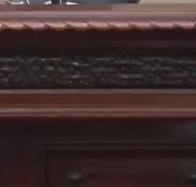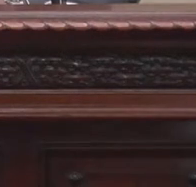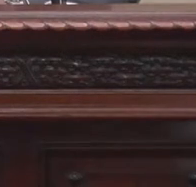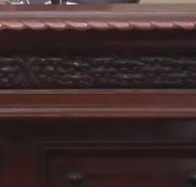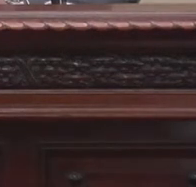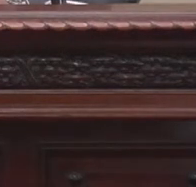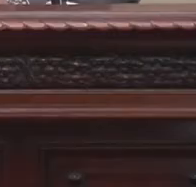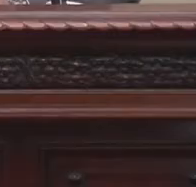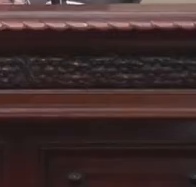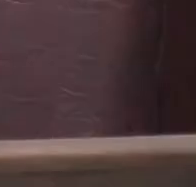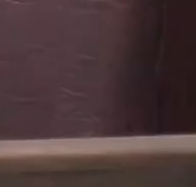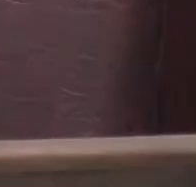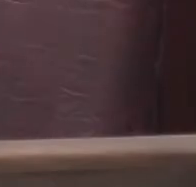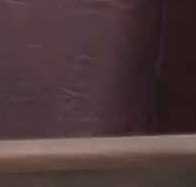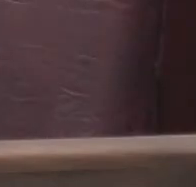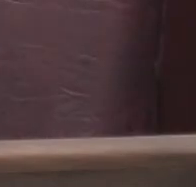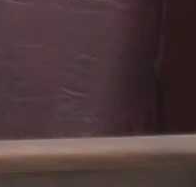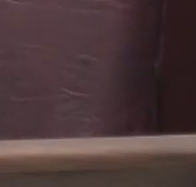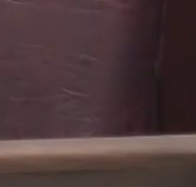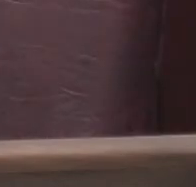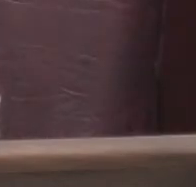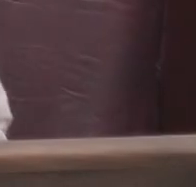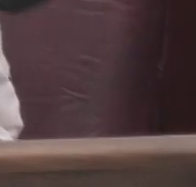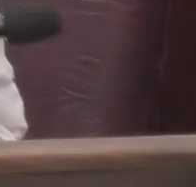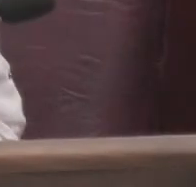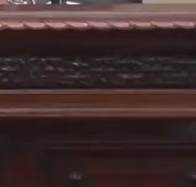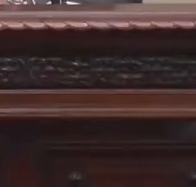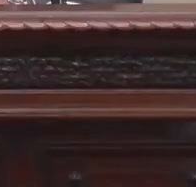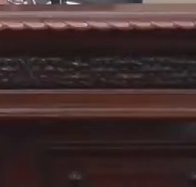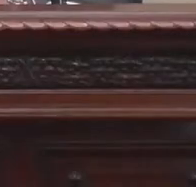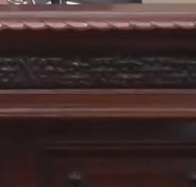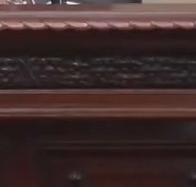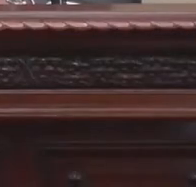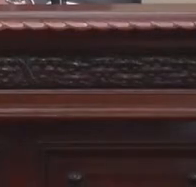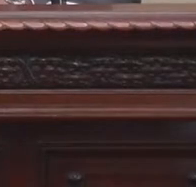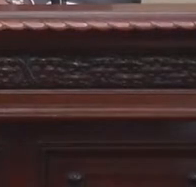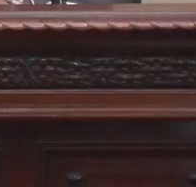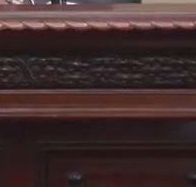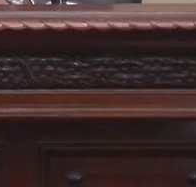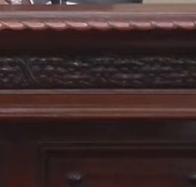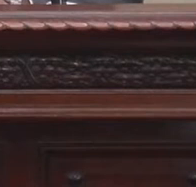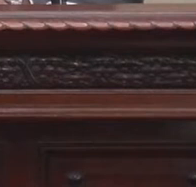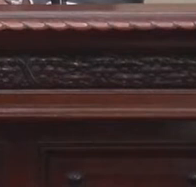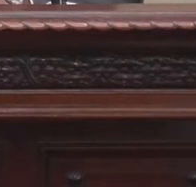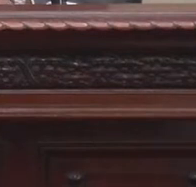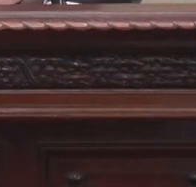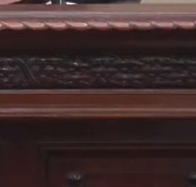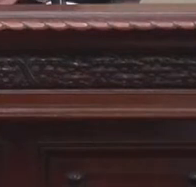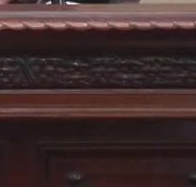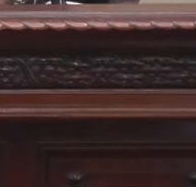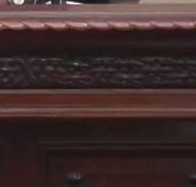Que se reserve en secretaría para su posterior tratamiento sobre tabla, perdón. Bien, gracias, diputado. 29. A la comisión asignada.